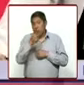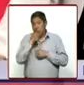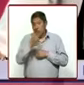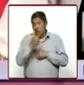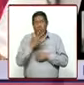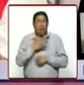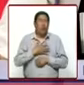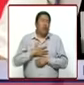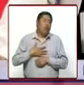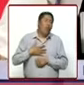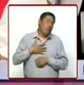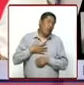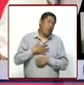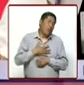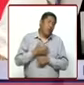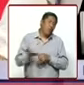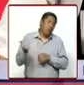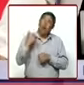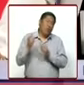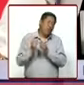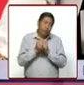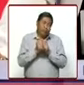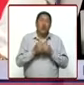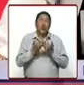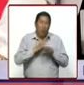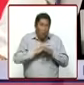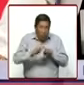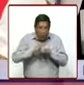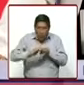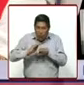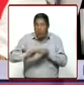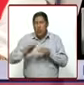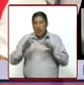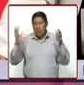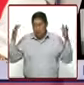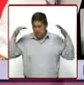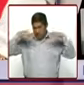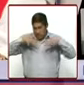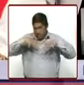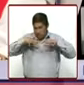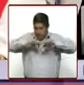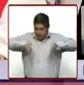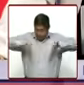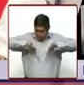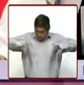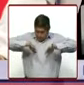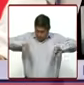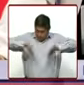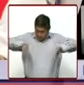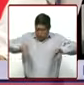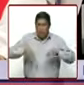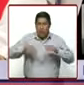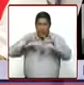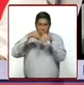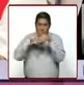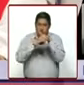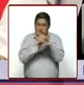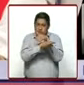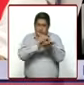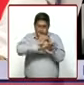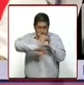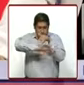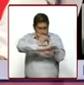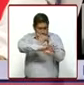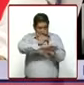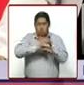acera, nos pueda acompañar a ver cómo limpiamos las cabeceras de ríos y cómo estamos limpiando las bóvedas, porque